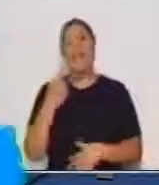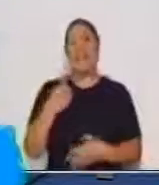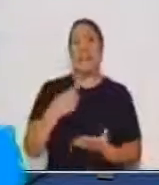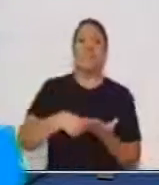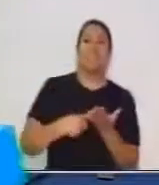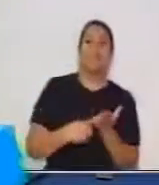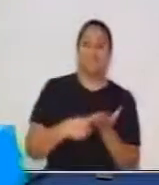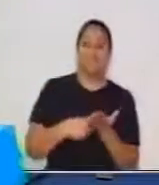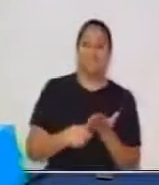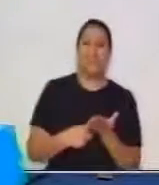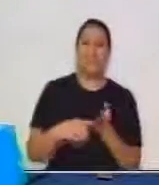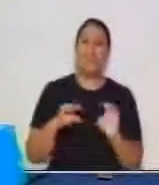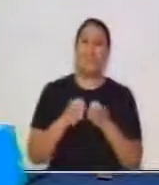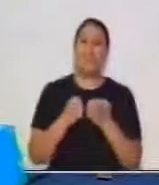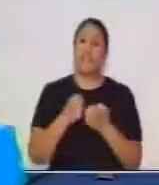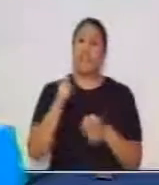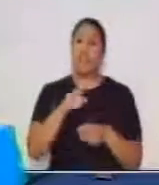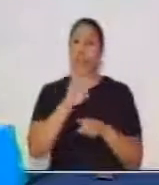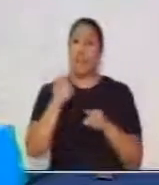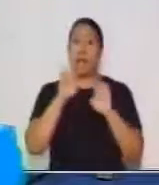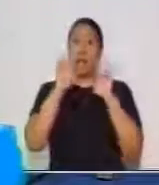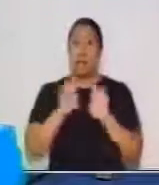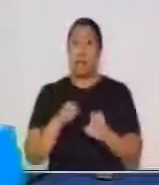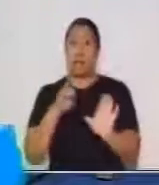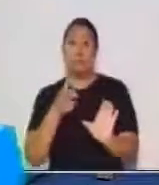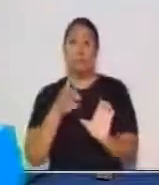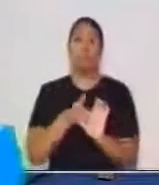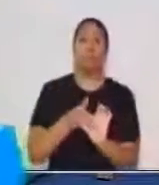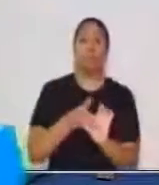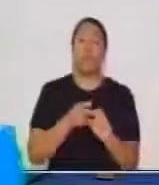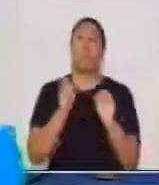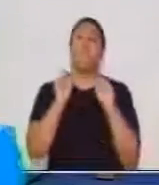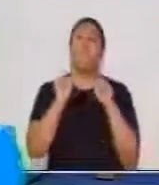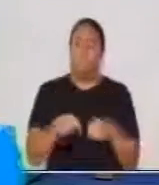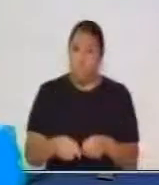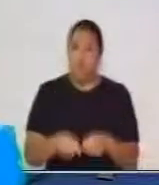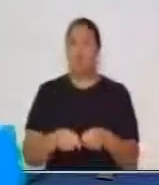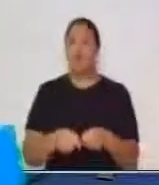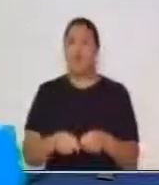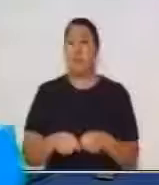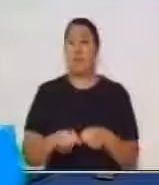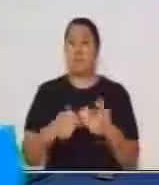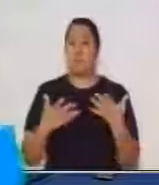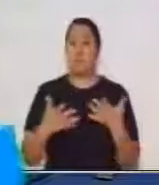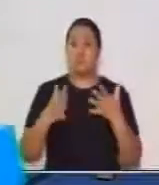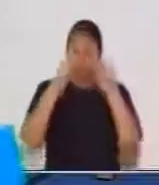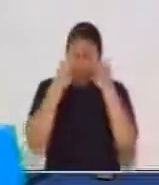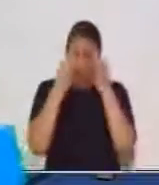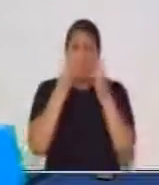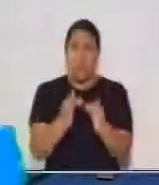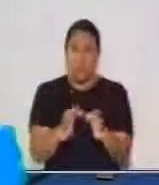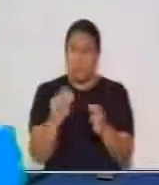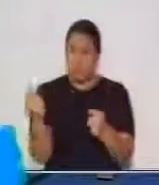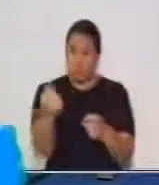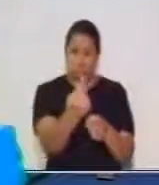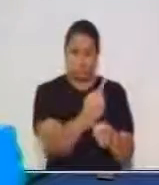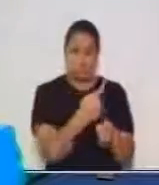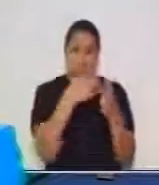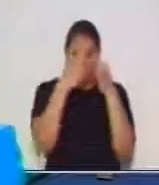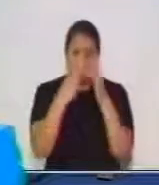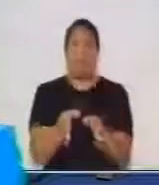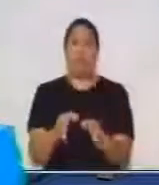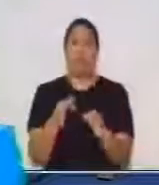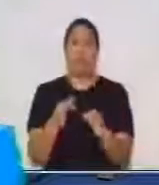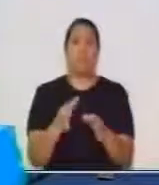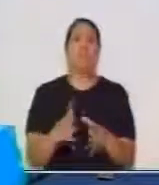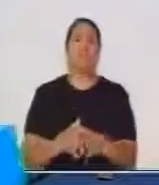las personas que integran la mesa redonda puedan llegar a consensos y aportando sus ideas. Esto